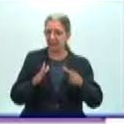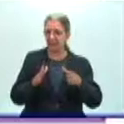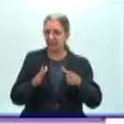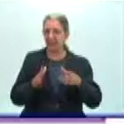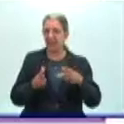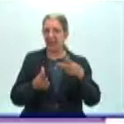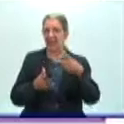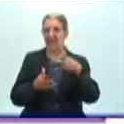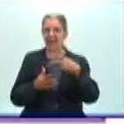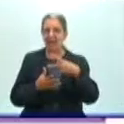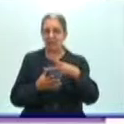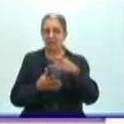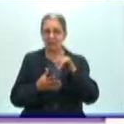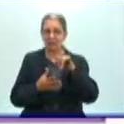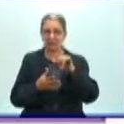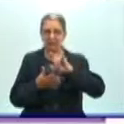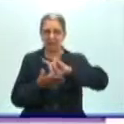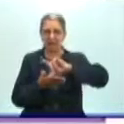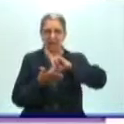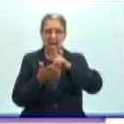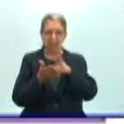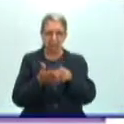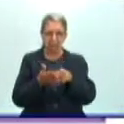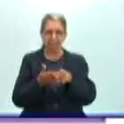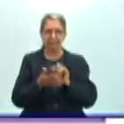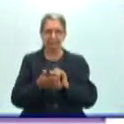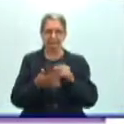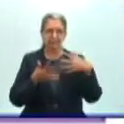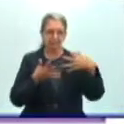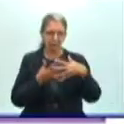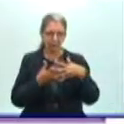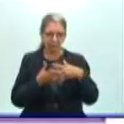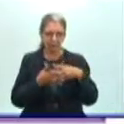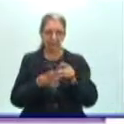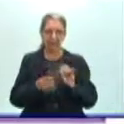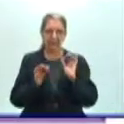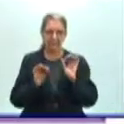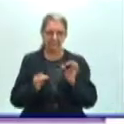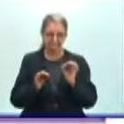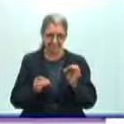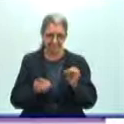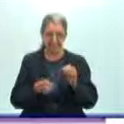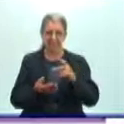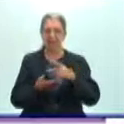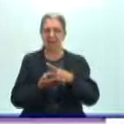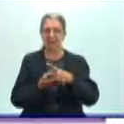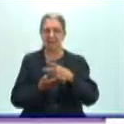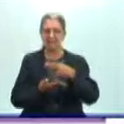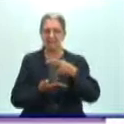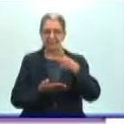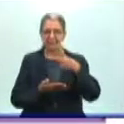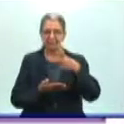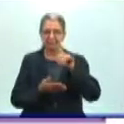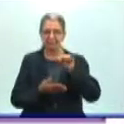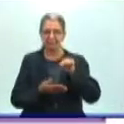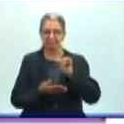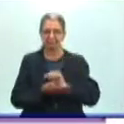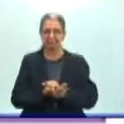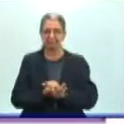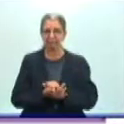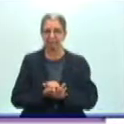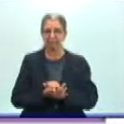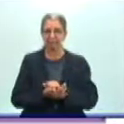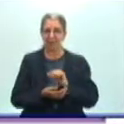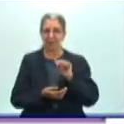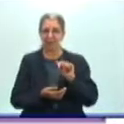arco correspondiente, que efectivamente tienen la misma amplitud. Vamos entonces